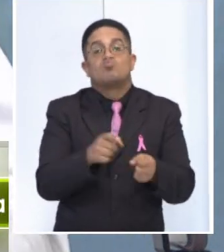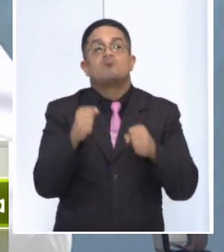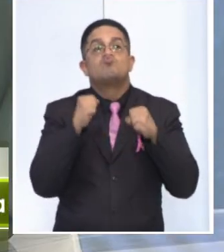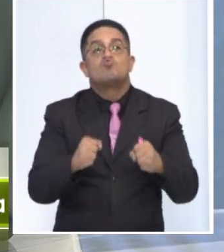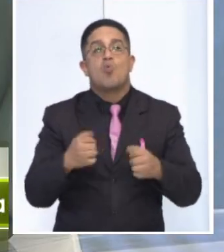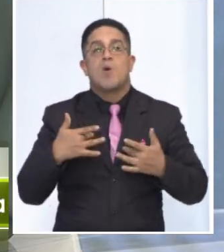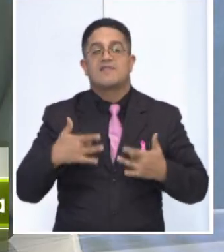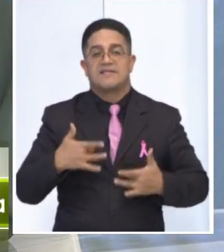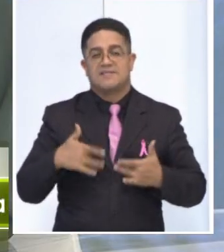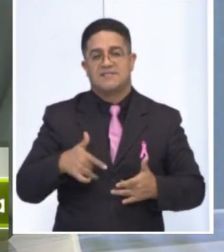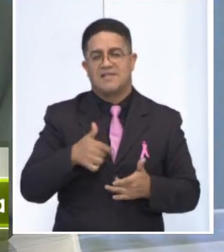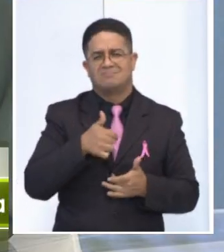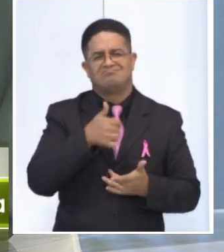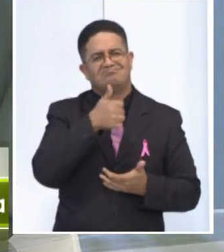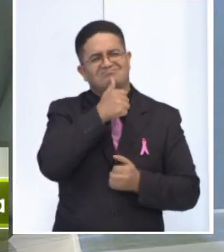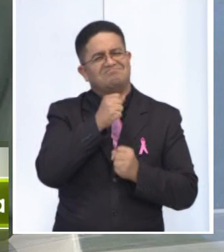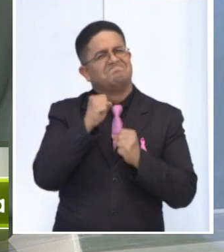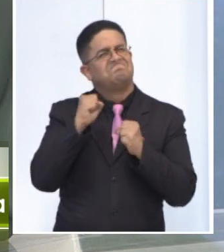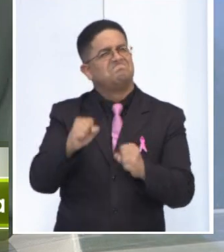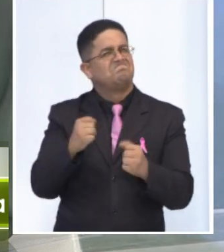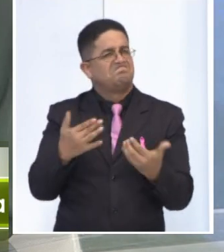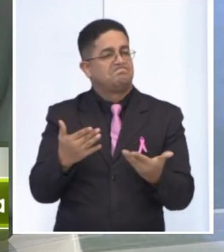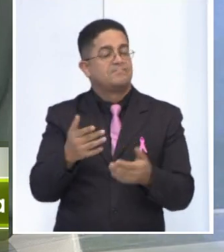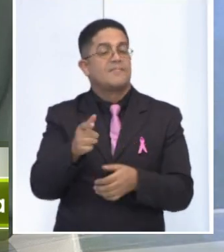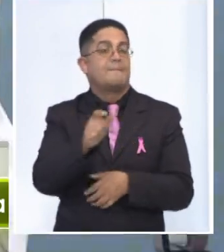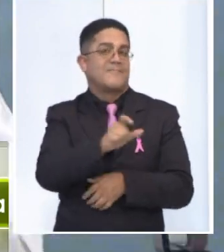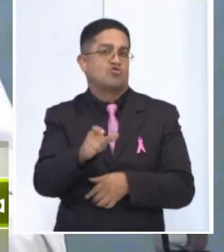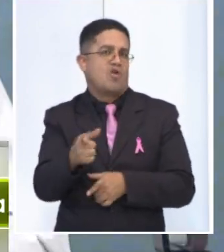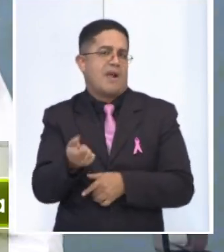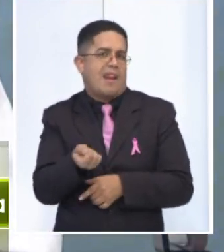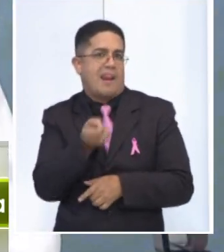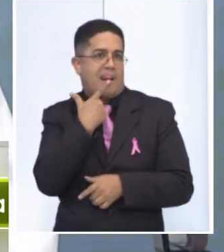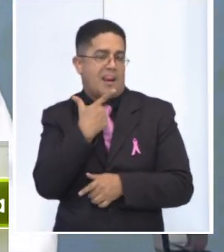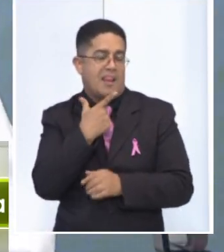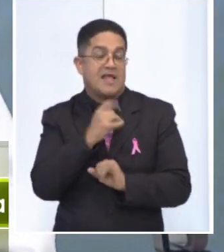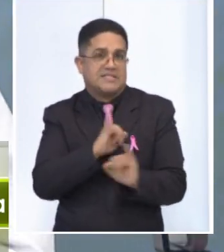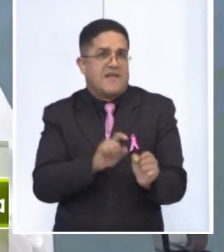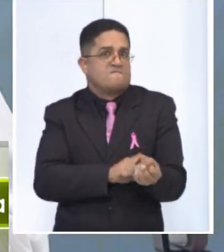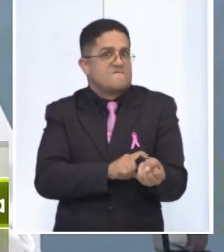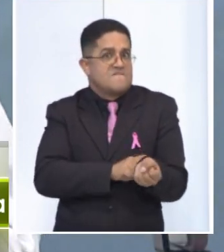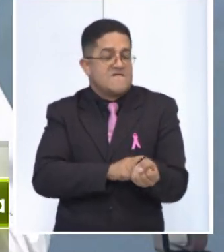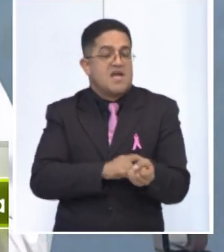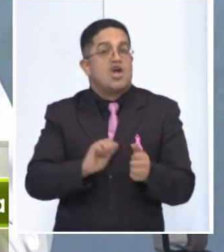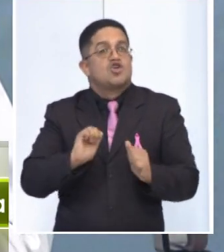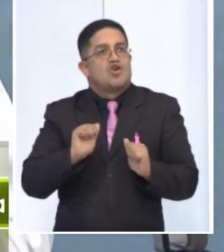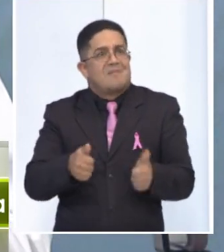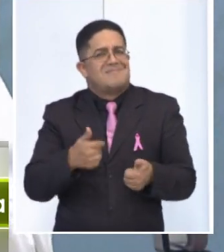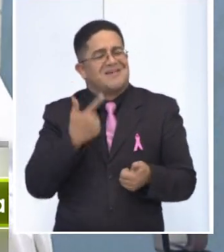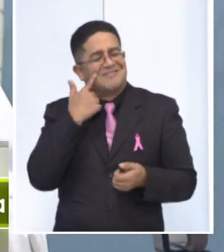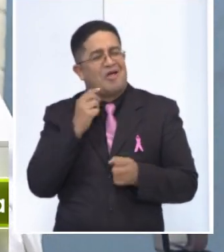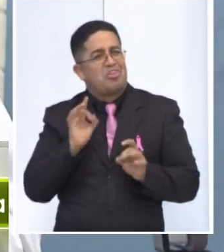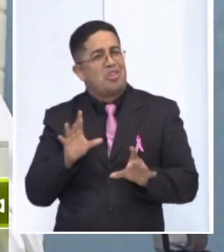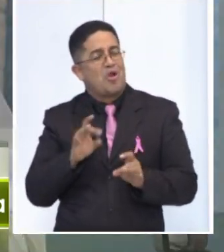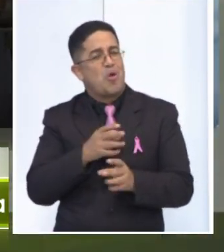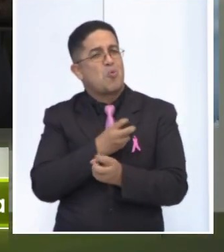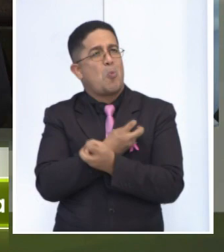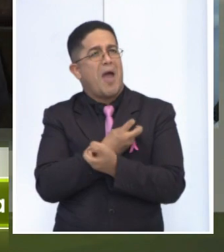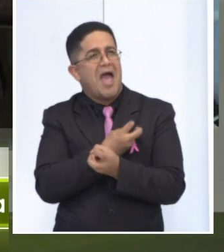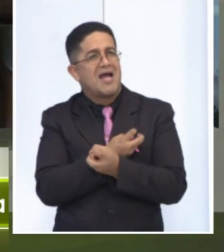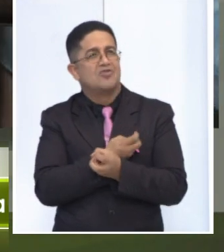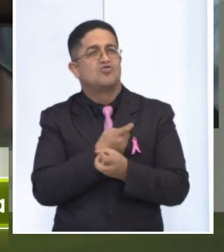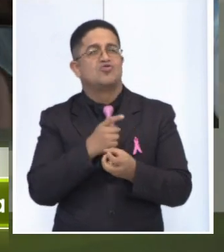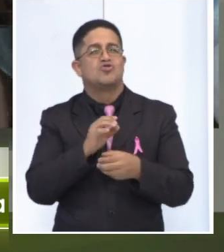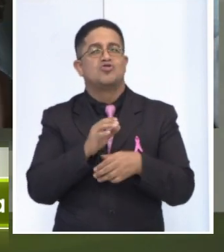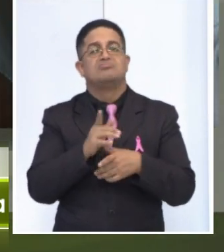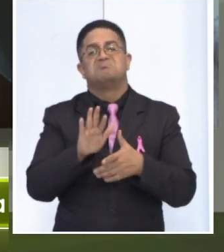síntomas de abstinencia también. Es decir, cuando el individuo deja de consumirla y es adicto, comienza a tener dolores en los huesos, en los músculos, puede